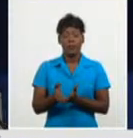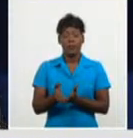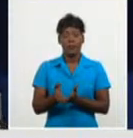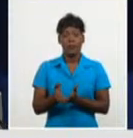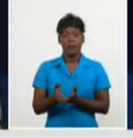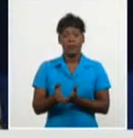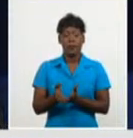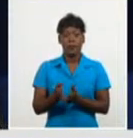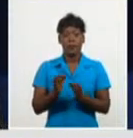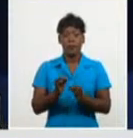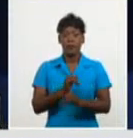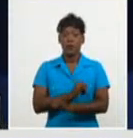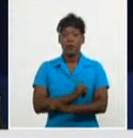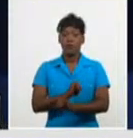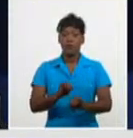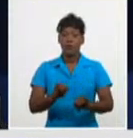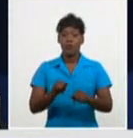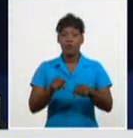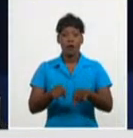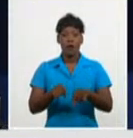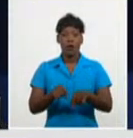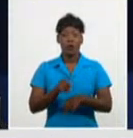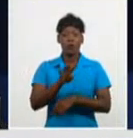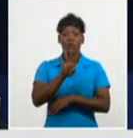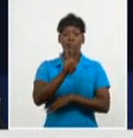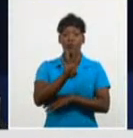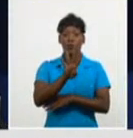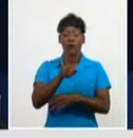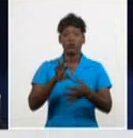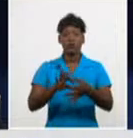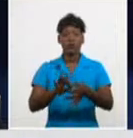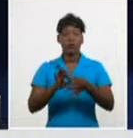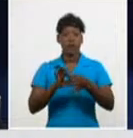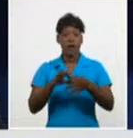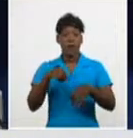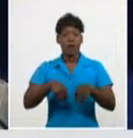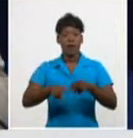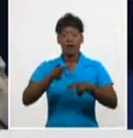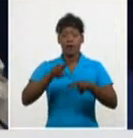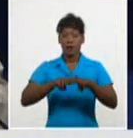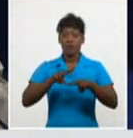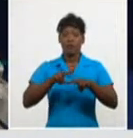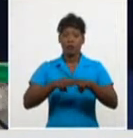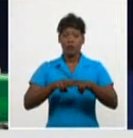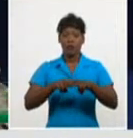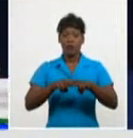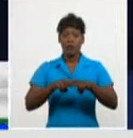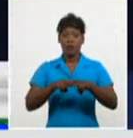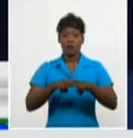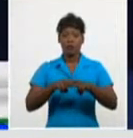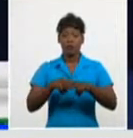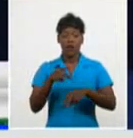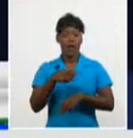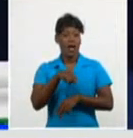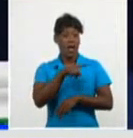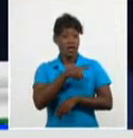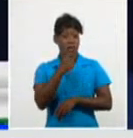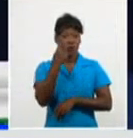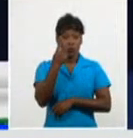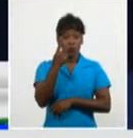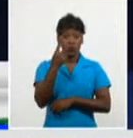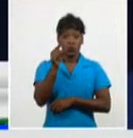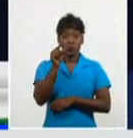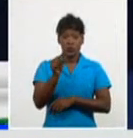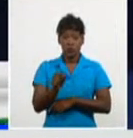se informan hoy 4 casos graves de La Habana. Se mantiene el que teníamos ayer en el